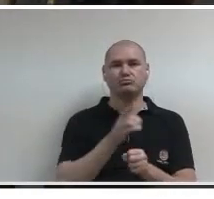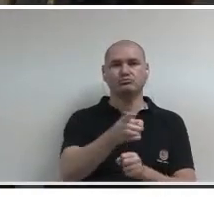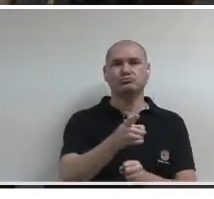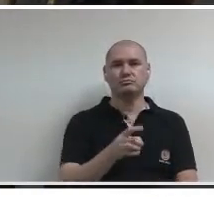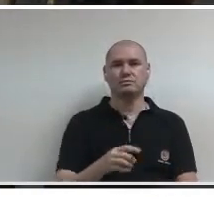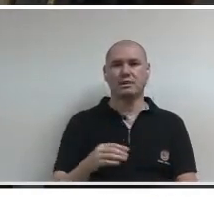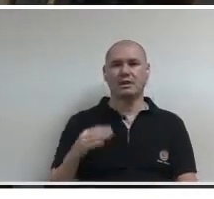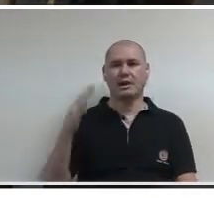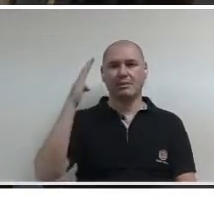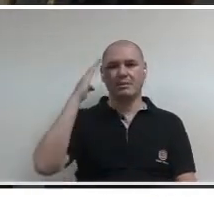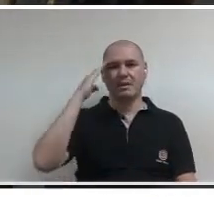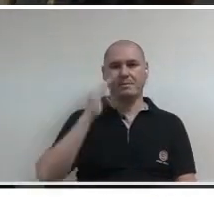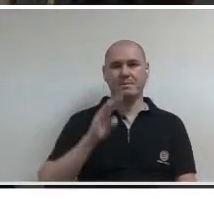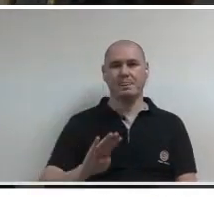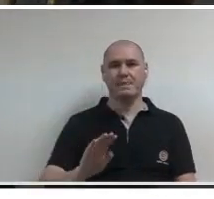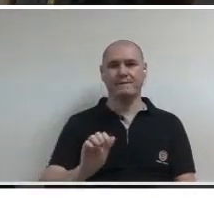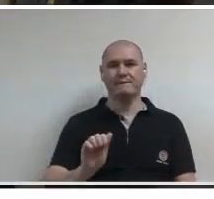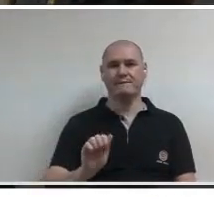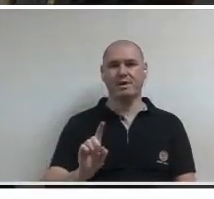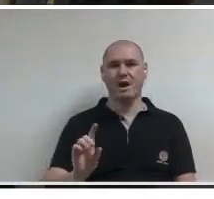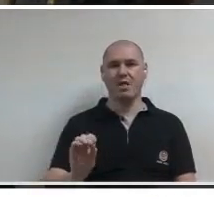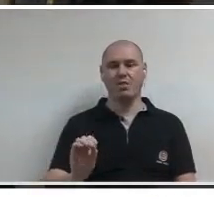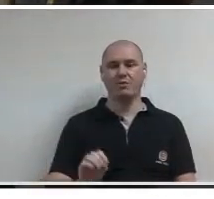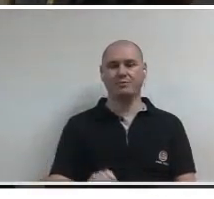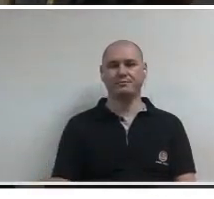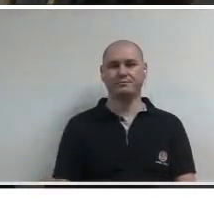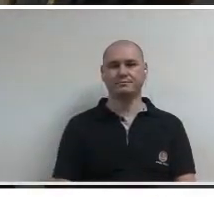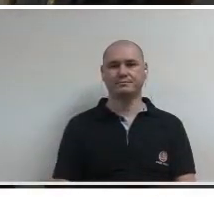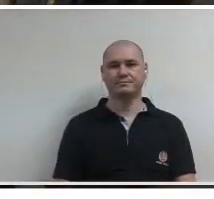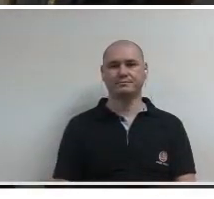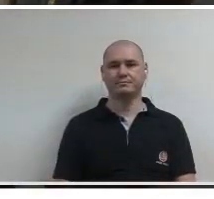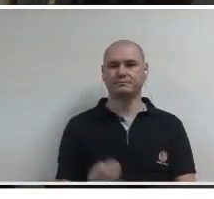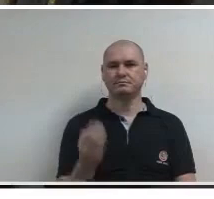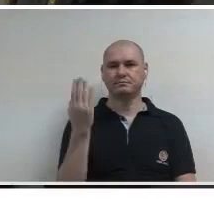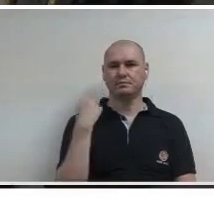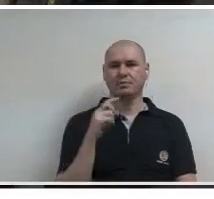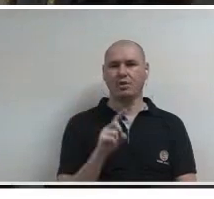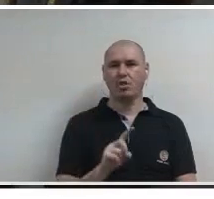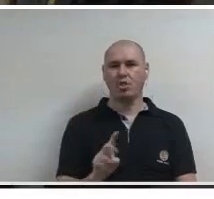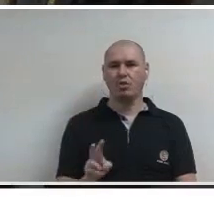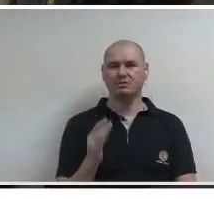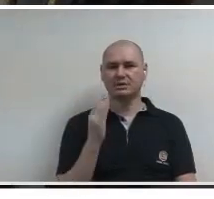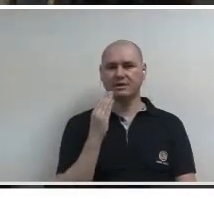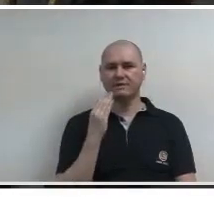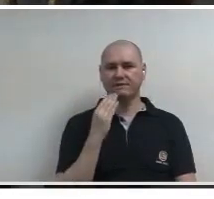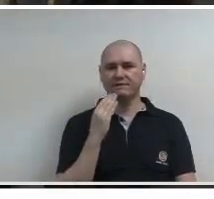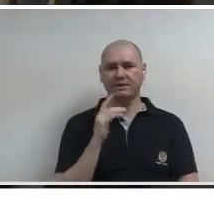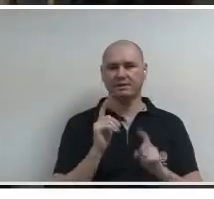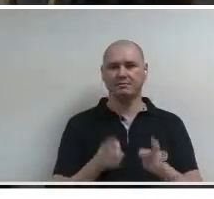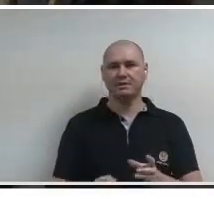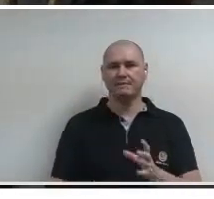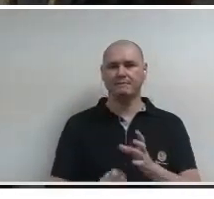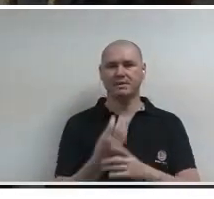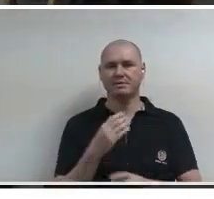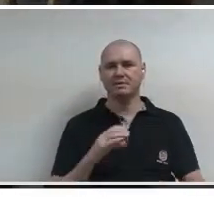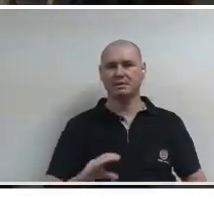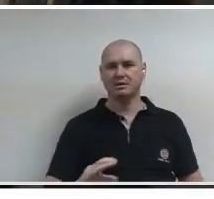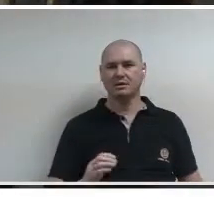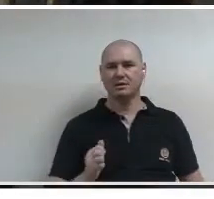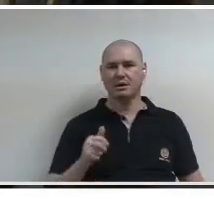Ahora, poco tiempo, me oye, va a poner que tu aguaisa, oye, va a poner que implementar Capitán Bao, Canin de Yupe, un presente de ahí,